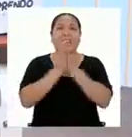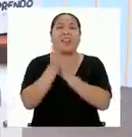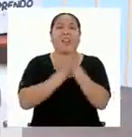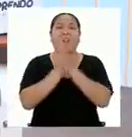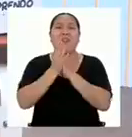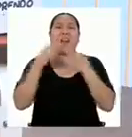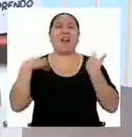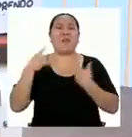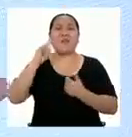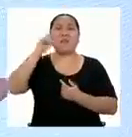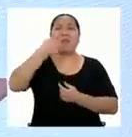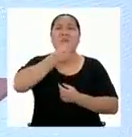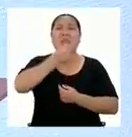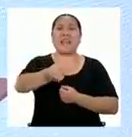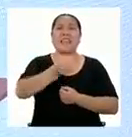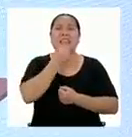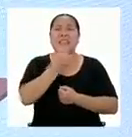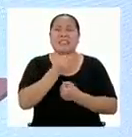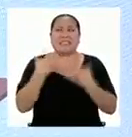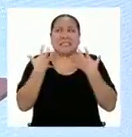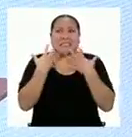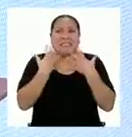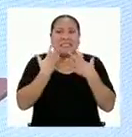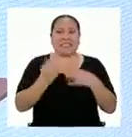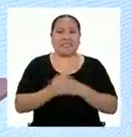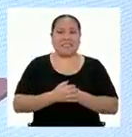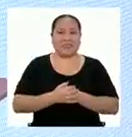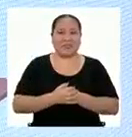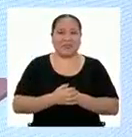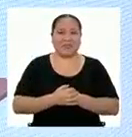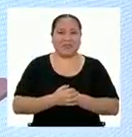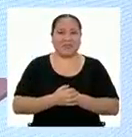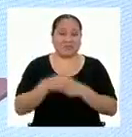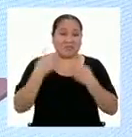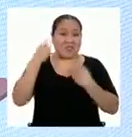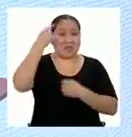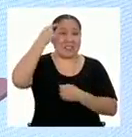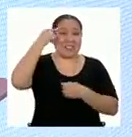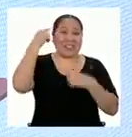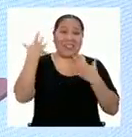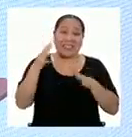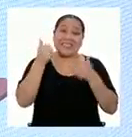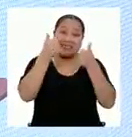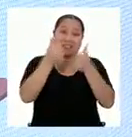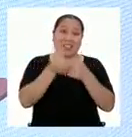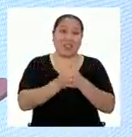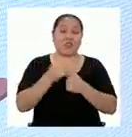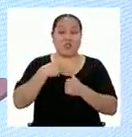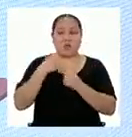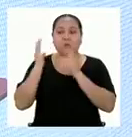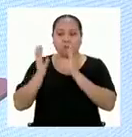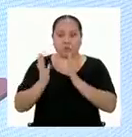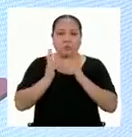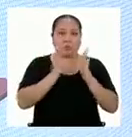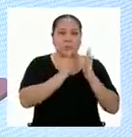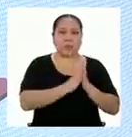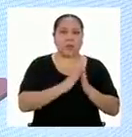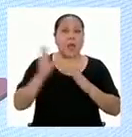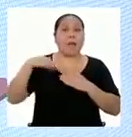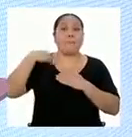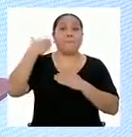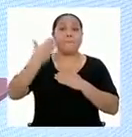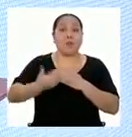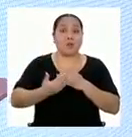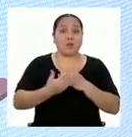¡Wow! He dado mi primera entrevista. ¡Qué nervios! Pero creo que lo hice bien, porque estaba preparada. La